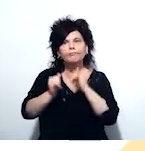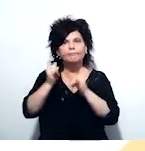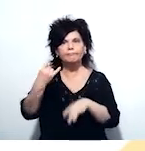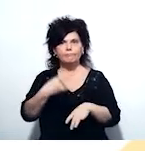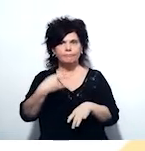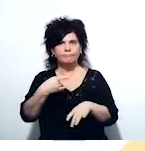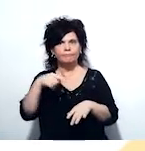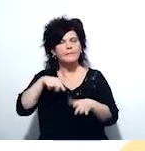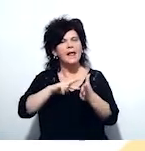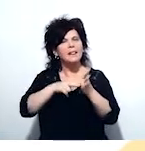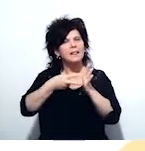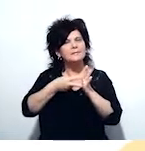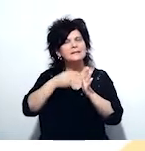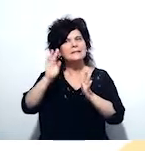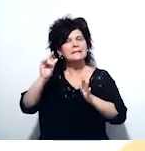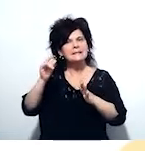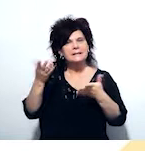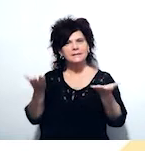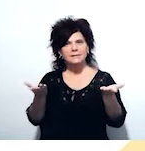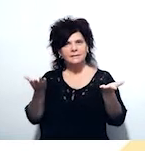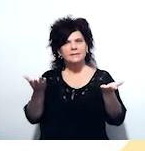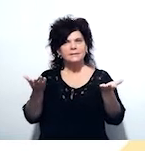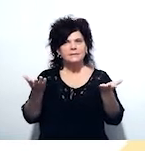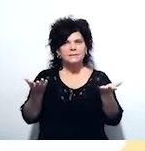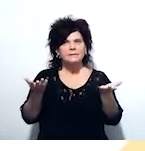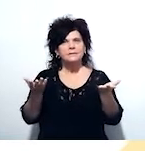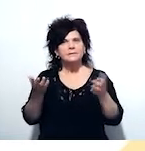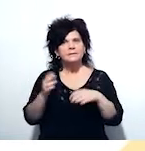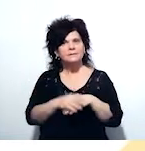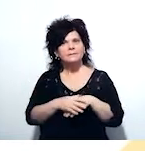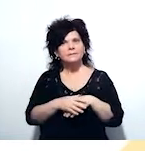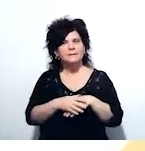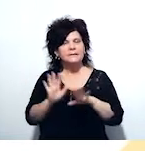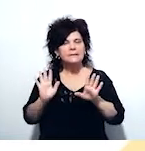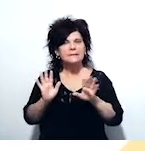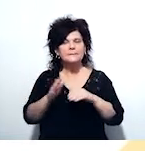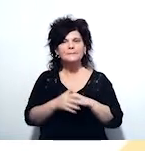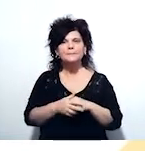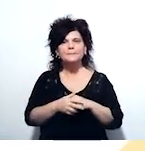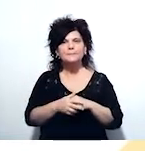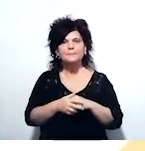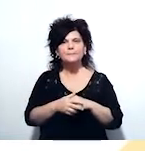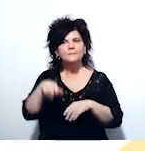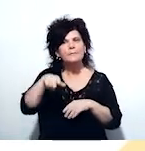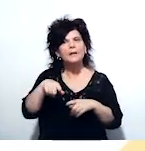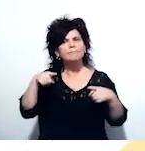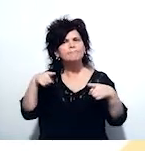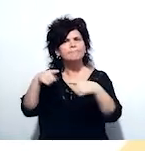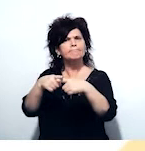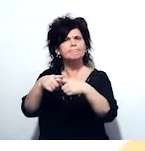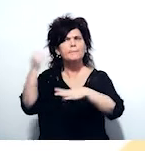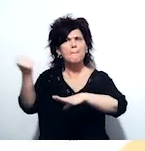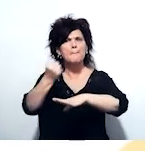la definición de esto es muy difícil, es hasta subjetiva, les diría. Así que este es un desafío